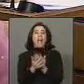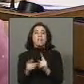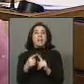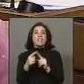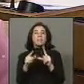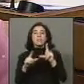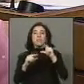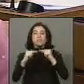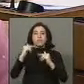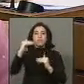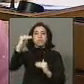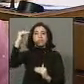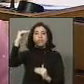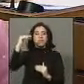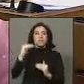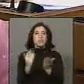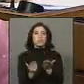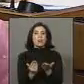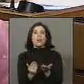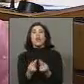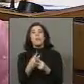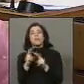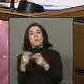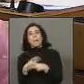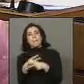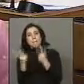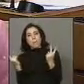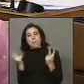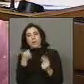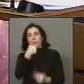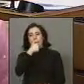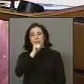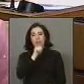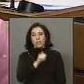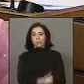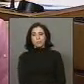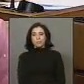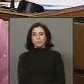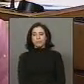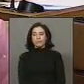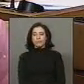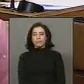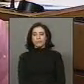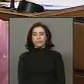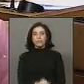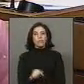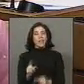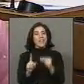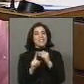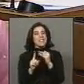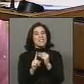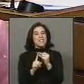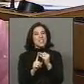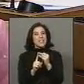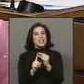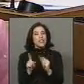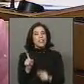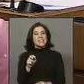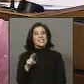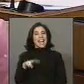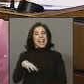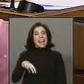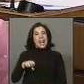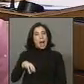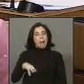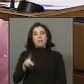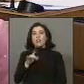existente tanto en el ámbito público como el privado. La actual definición de la naturaleza del CERNAN